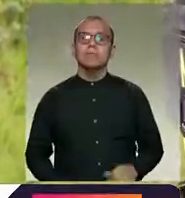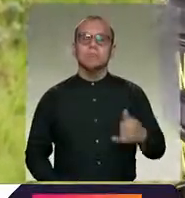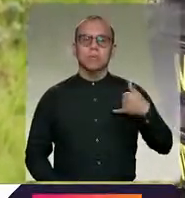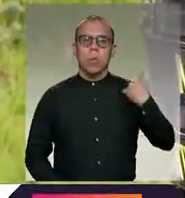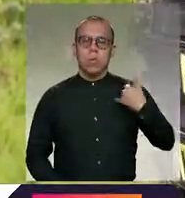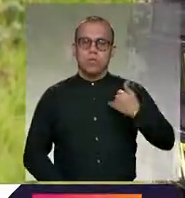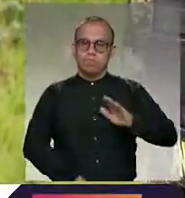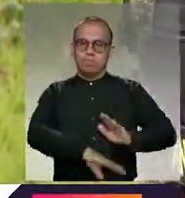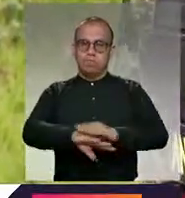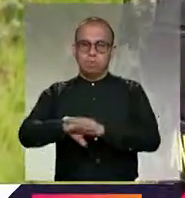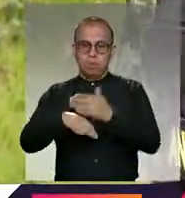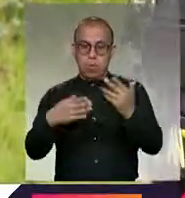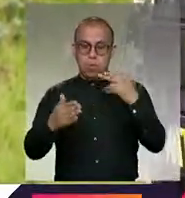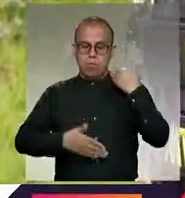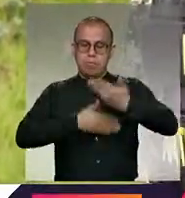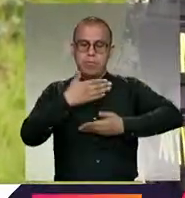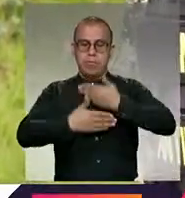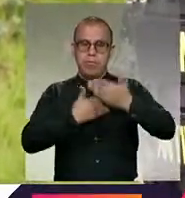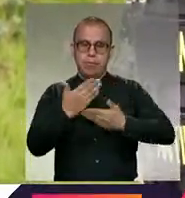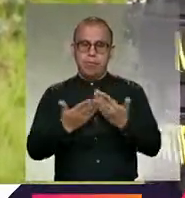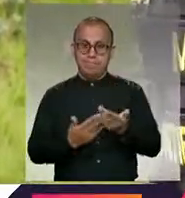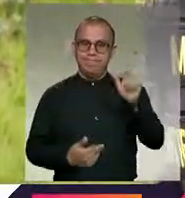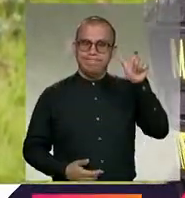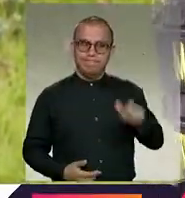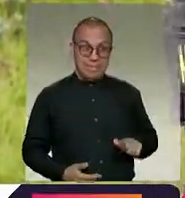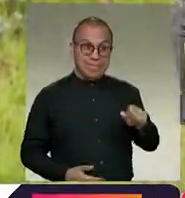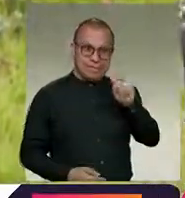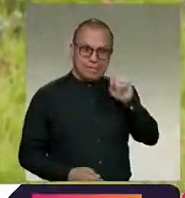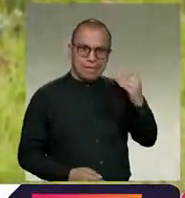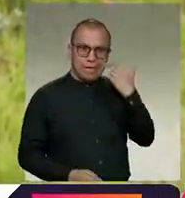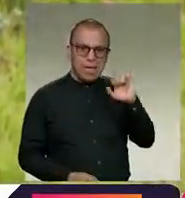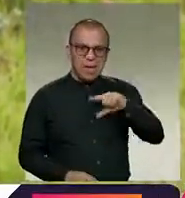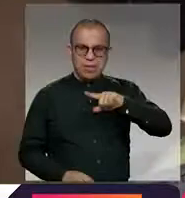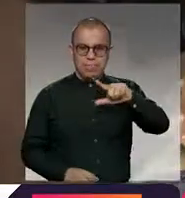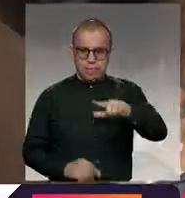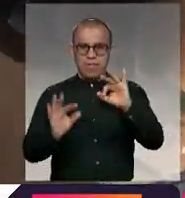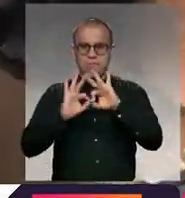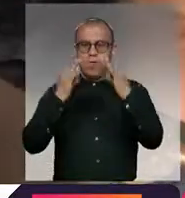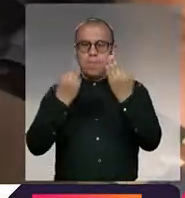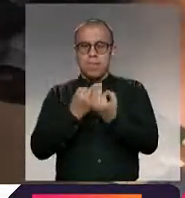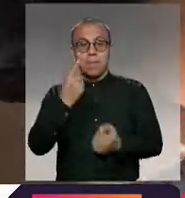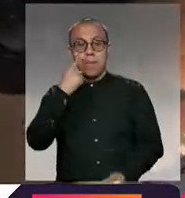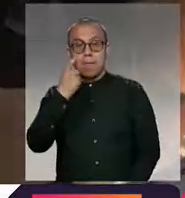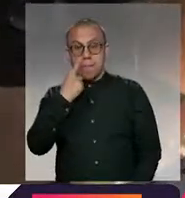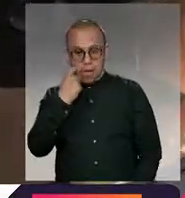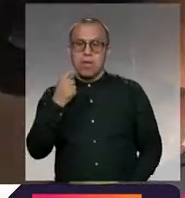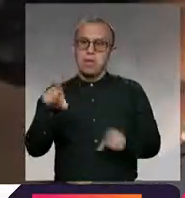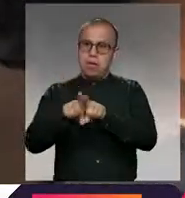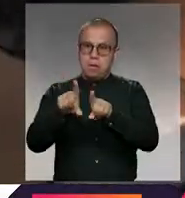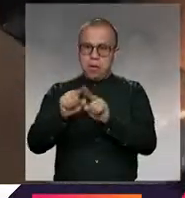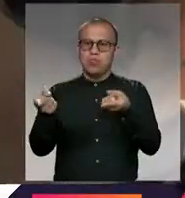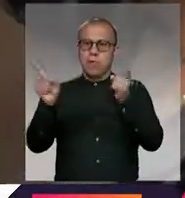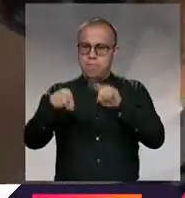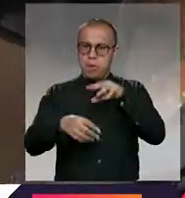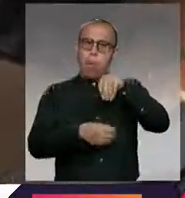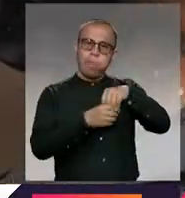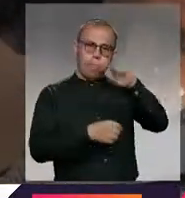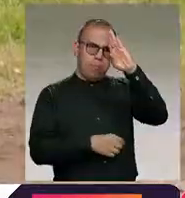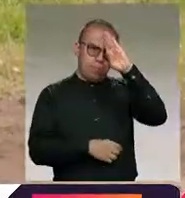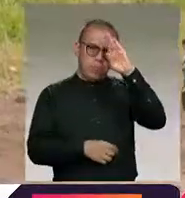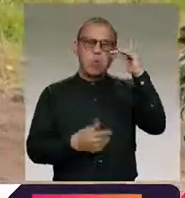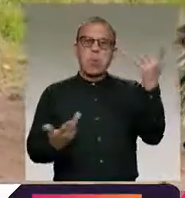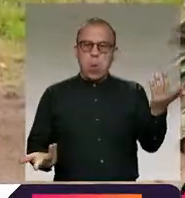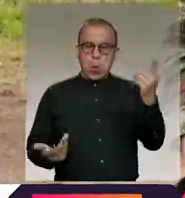vamos a desarrollar un procedimiento. Su don de liderazgo es de familia. Padre y hermano también son militares. Con solo